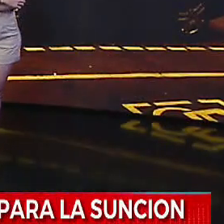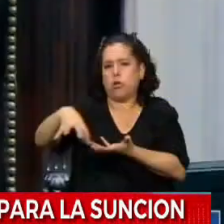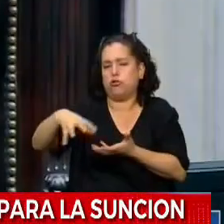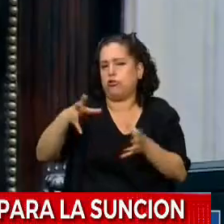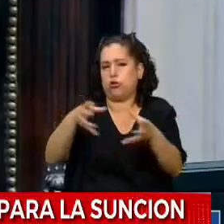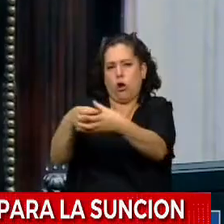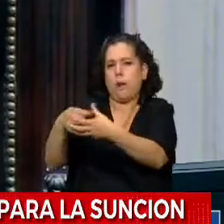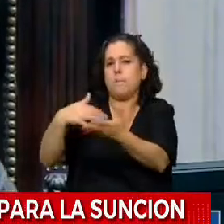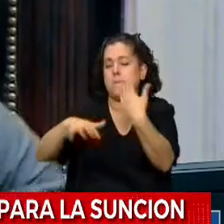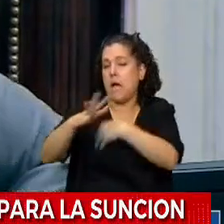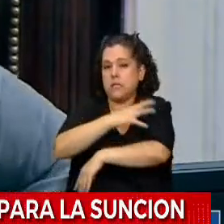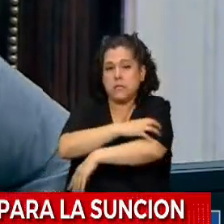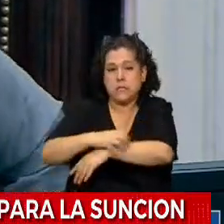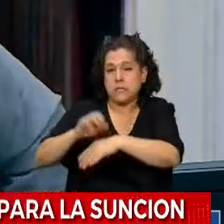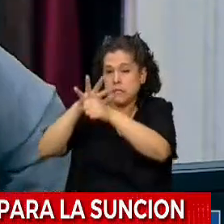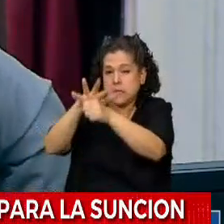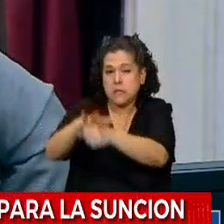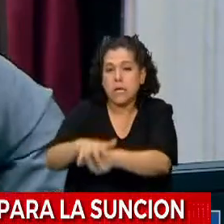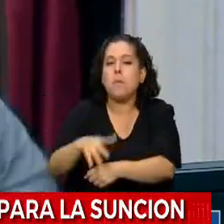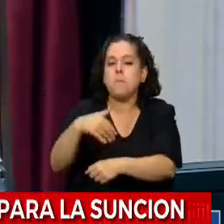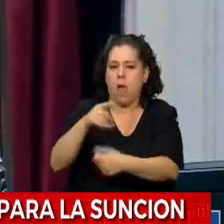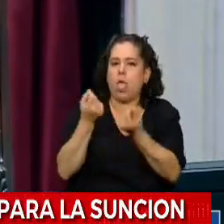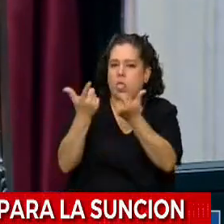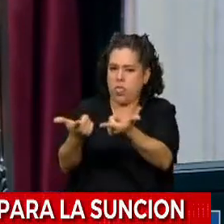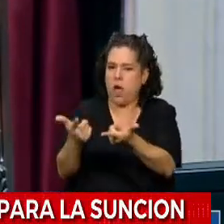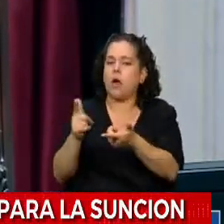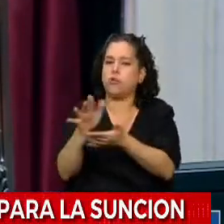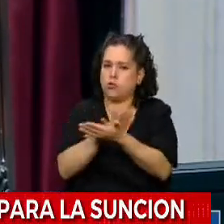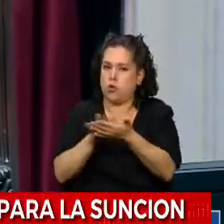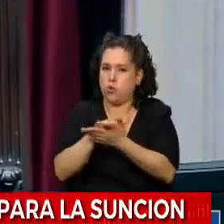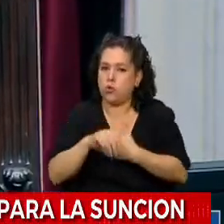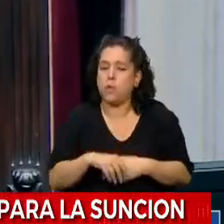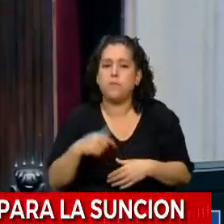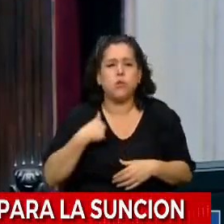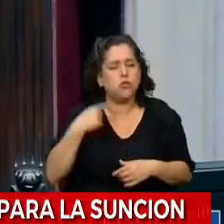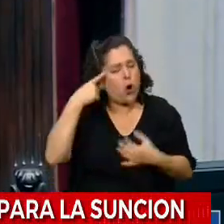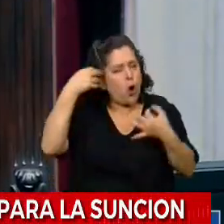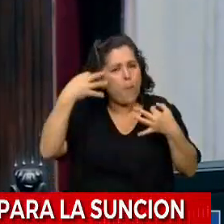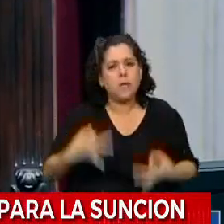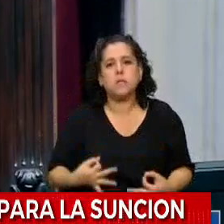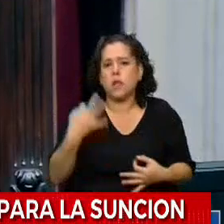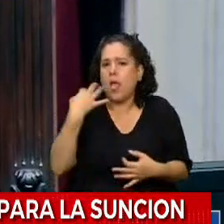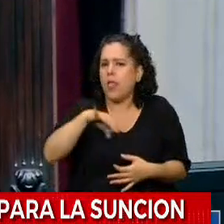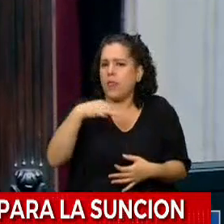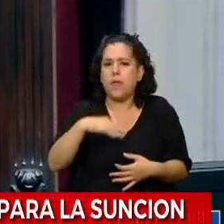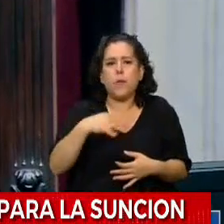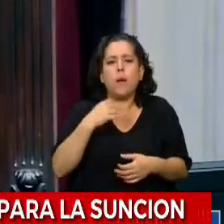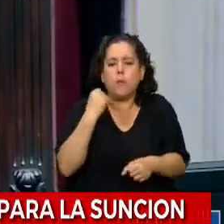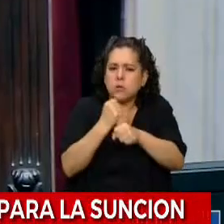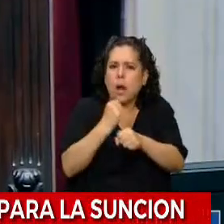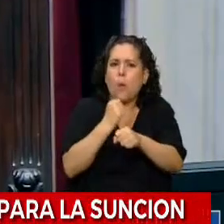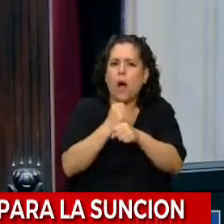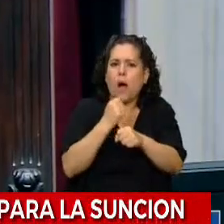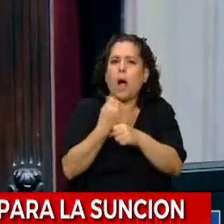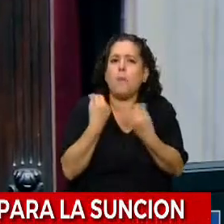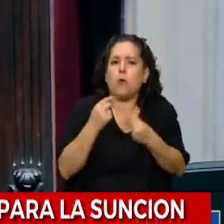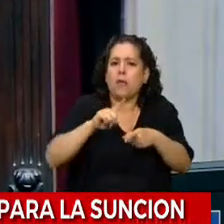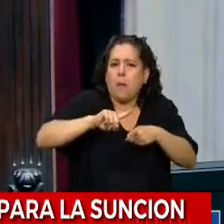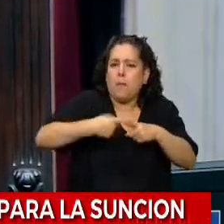No hay plata. Estoy convencido que debemos trabajar duramente para superar el descrédito en que ha caído la política en